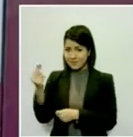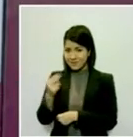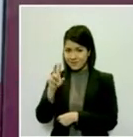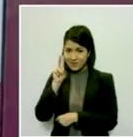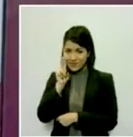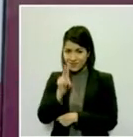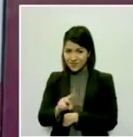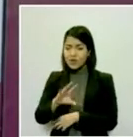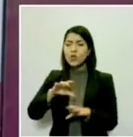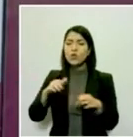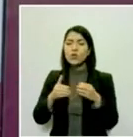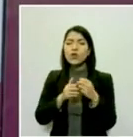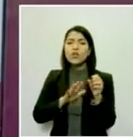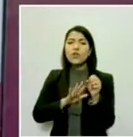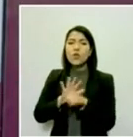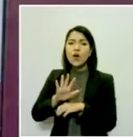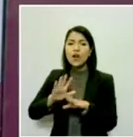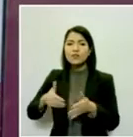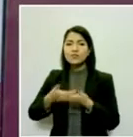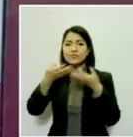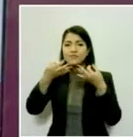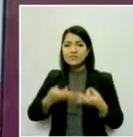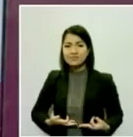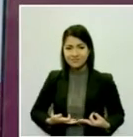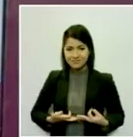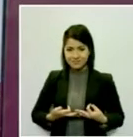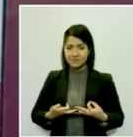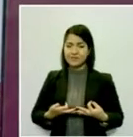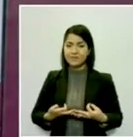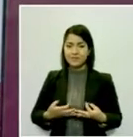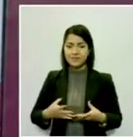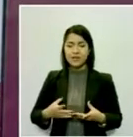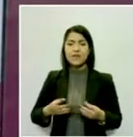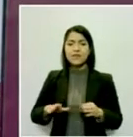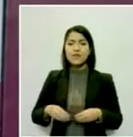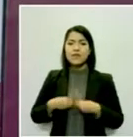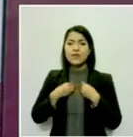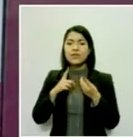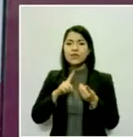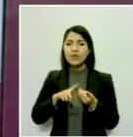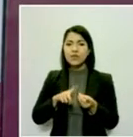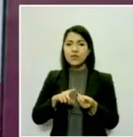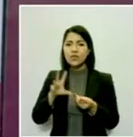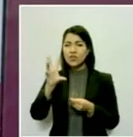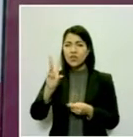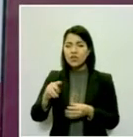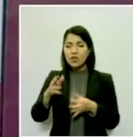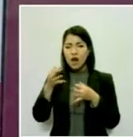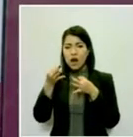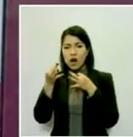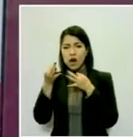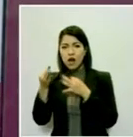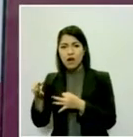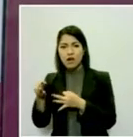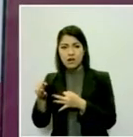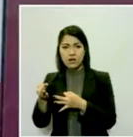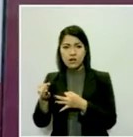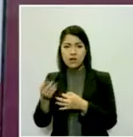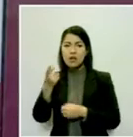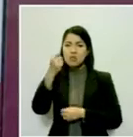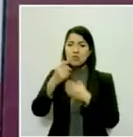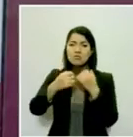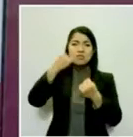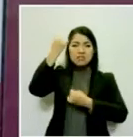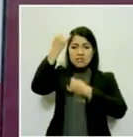qué comunidades son, cuáles son sus domicilios. Yo creo que no hay que dejarnos llevar por